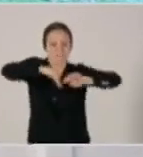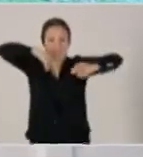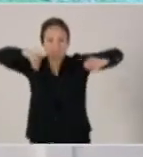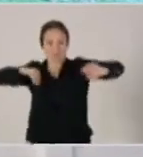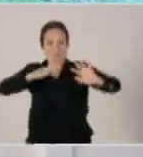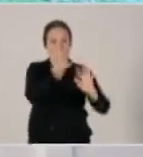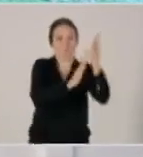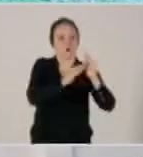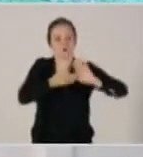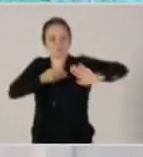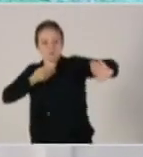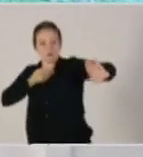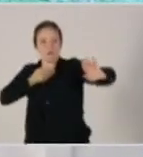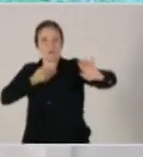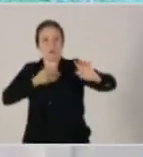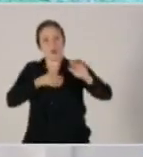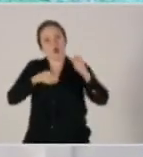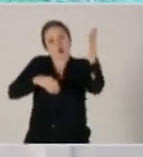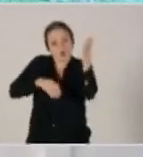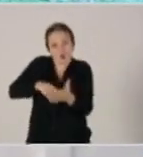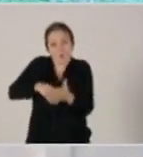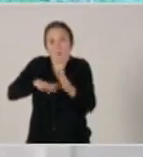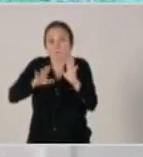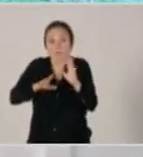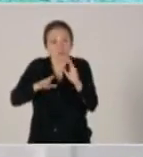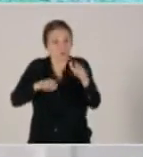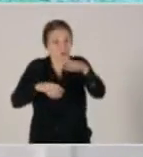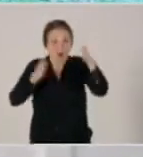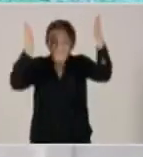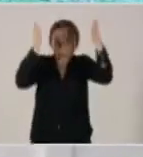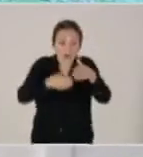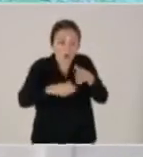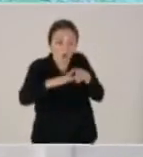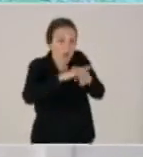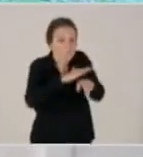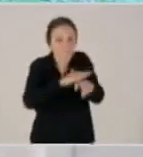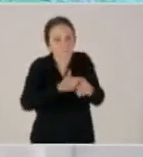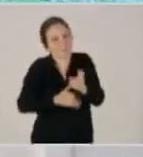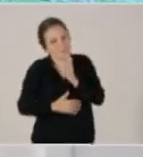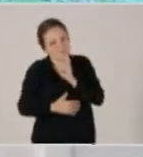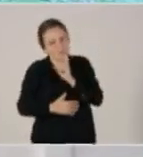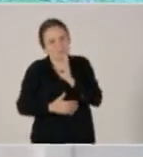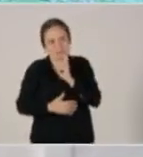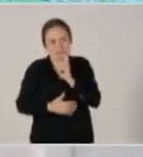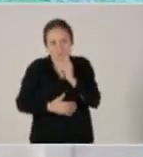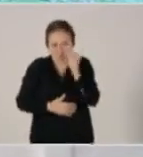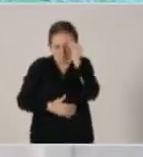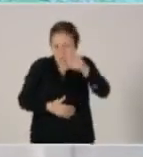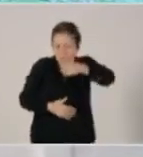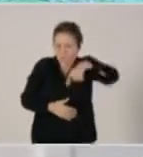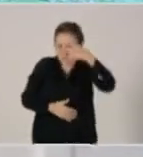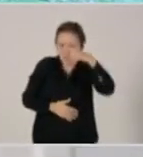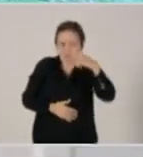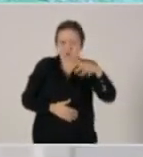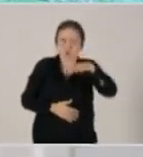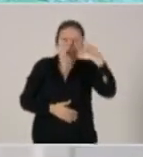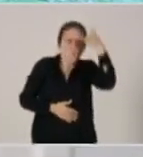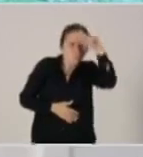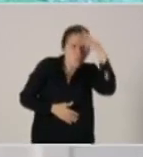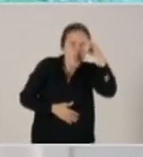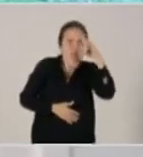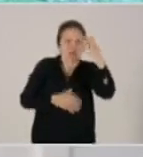que no podían acceder a muchos de los fondos de Barranco un trabajo muy grande me imagino que que ahí en el valle de Wilmar habrán visto como ha ido bajando la intensidad